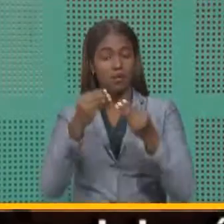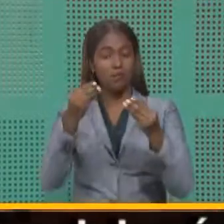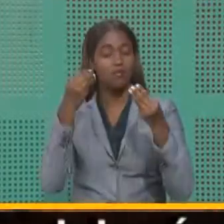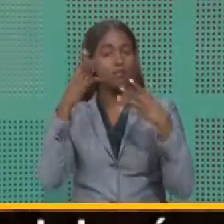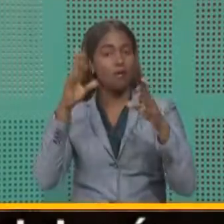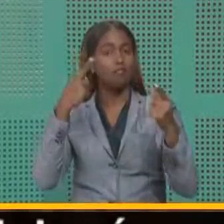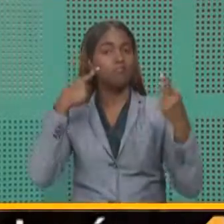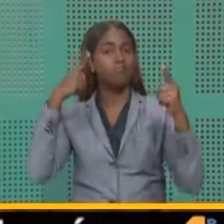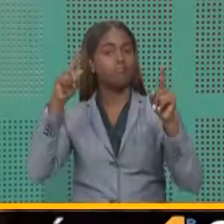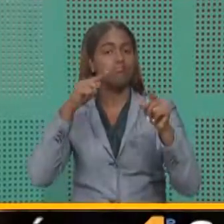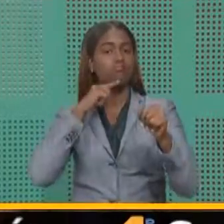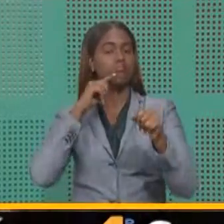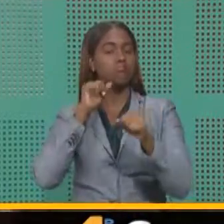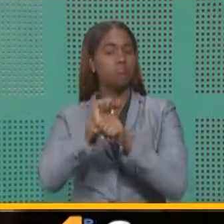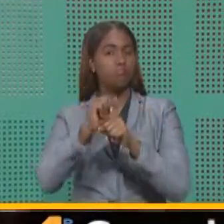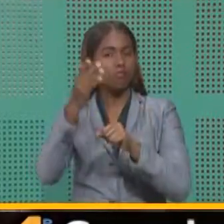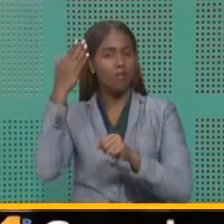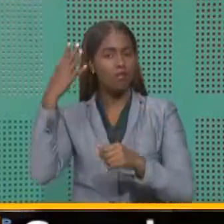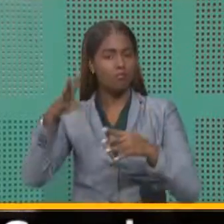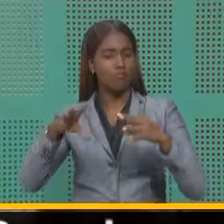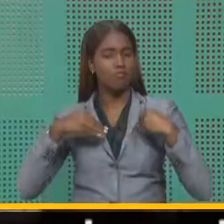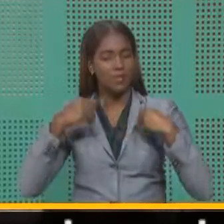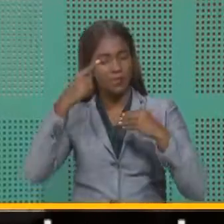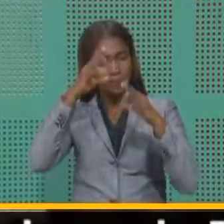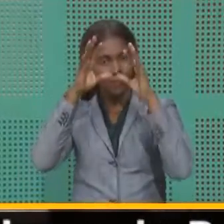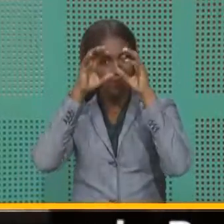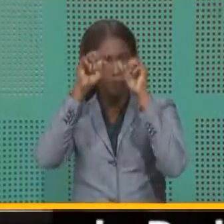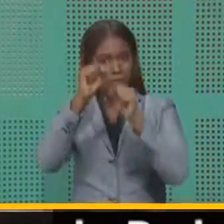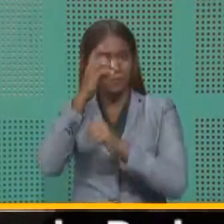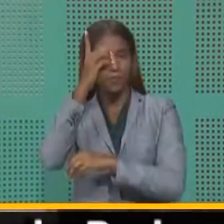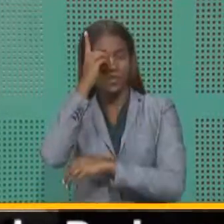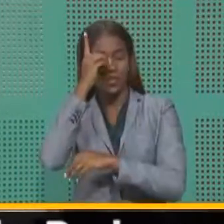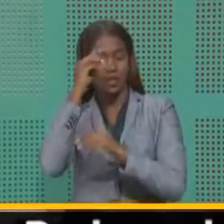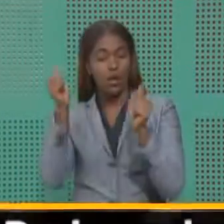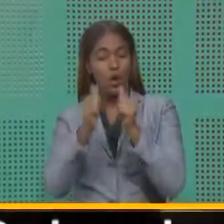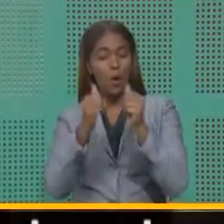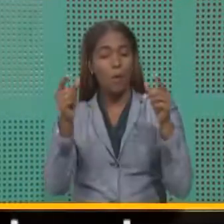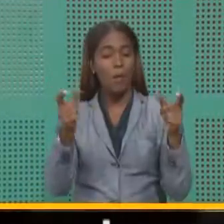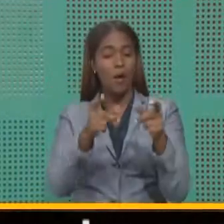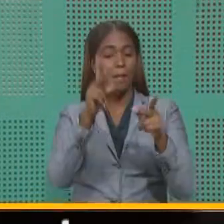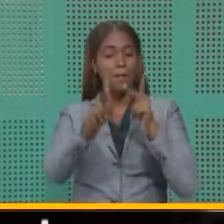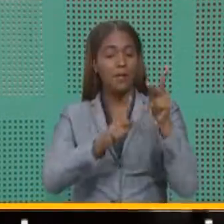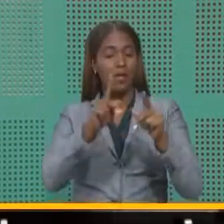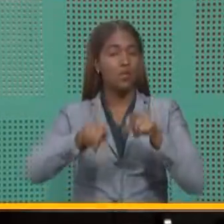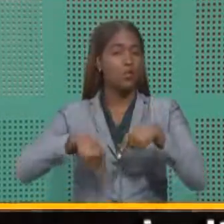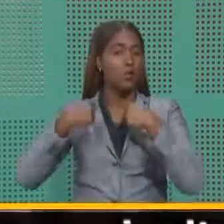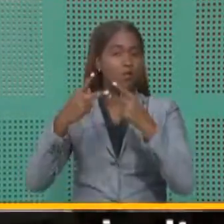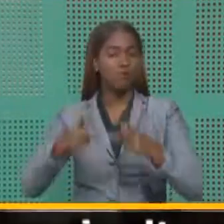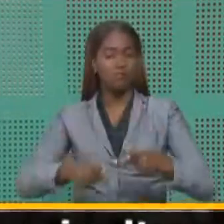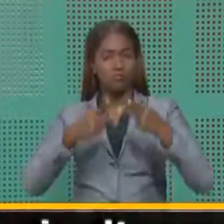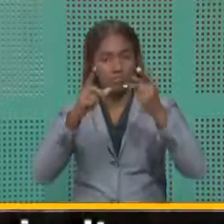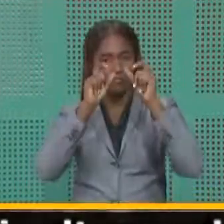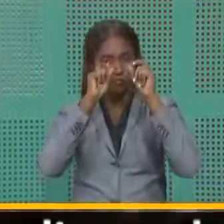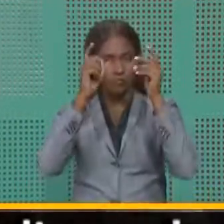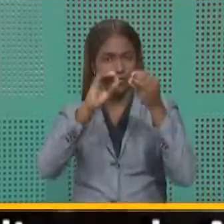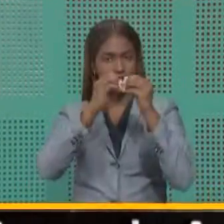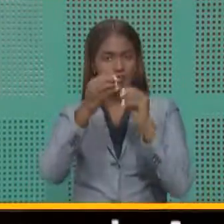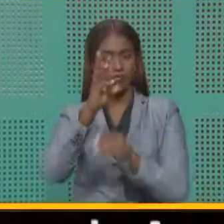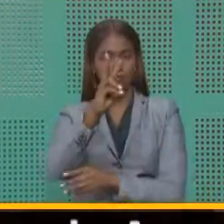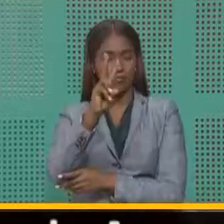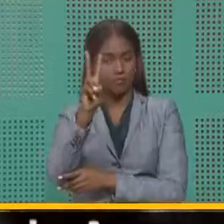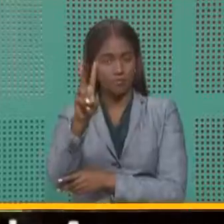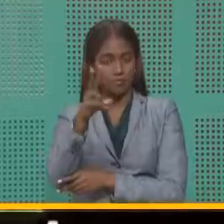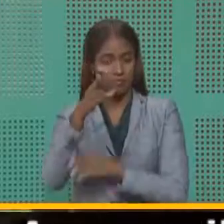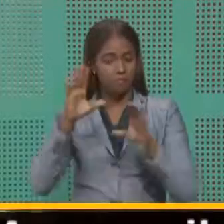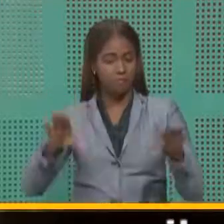al compromiso asumido por el jefe de estado con pequeños ganaderos durante su visita sorpresa 62